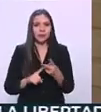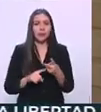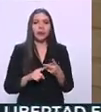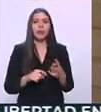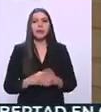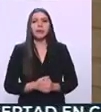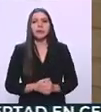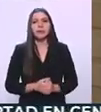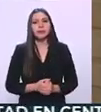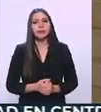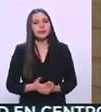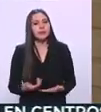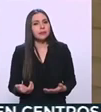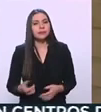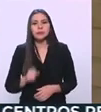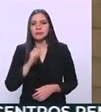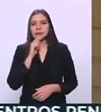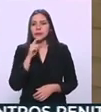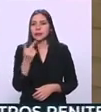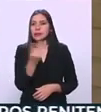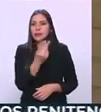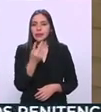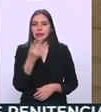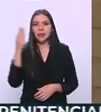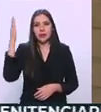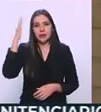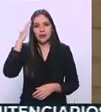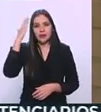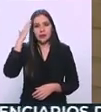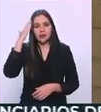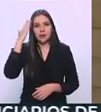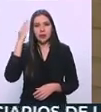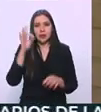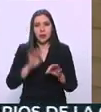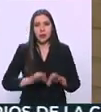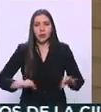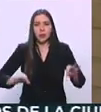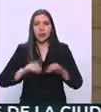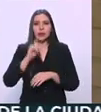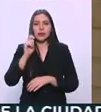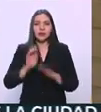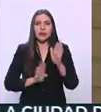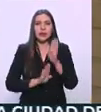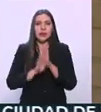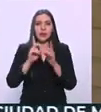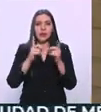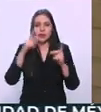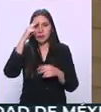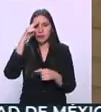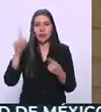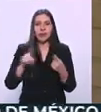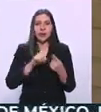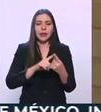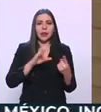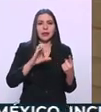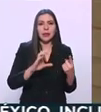alguna manera son parte de la columna vertebral del desarrollo económico de México, que son Pemex y la Comisión Federal de Electricidad, y